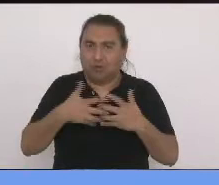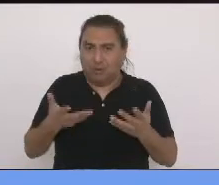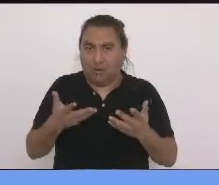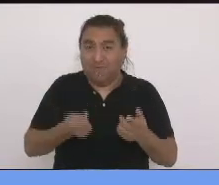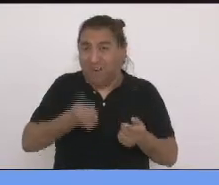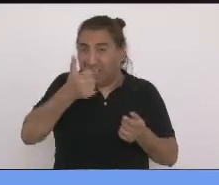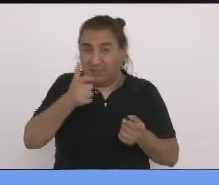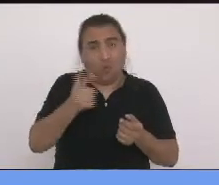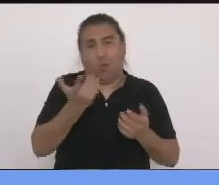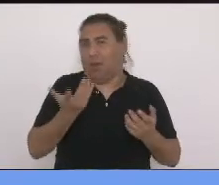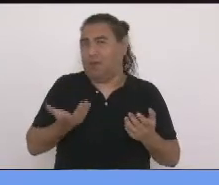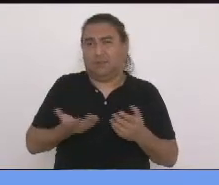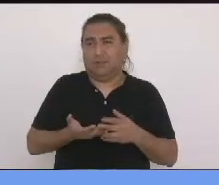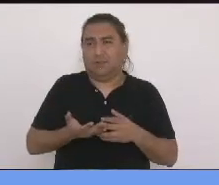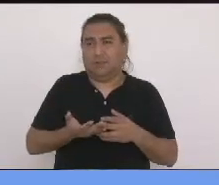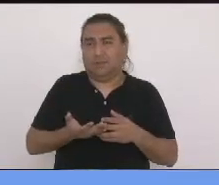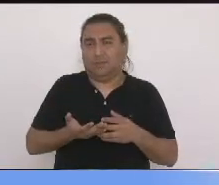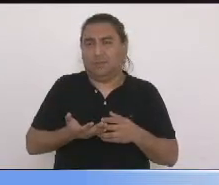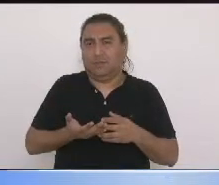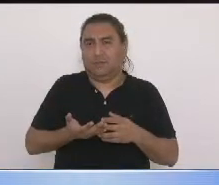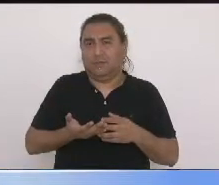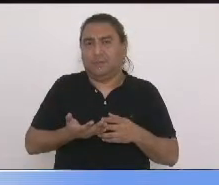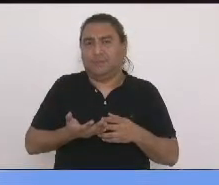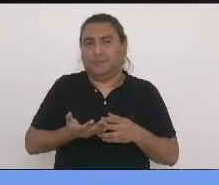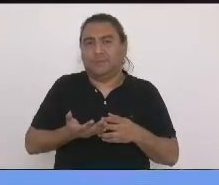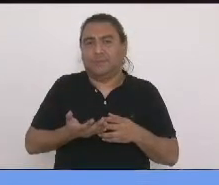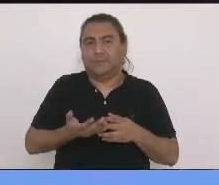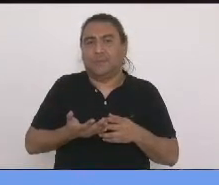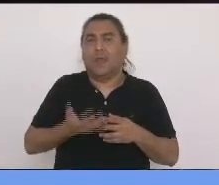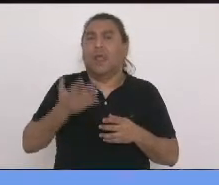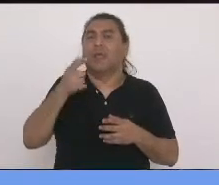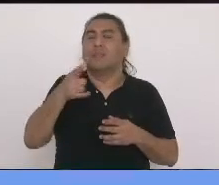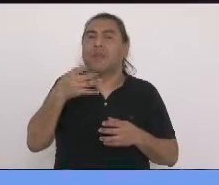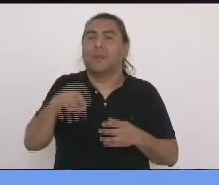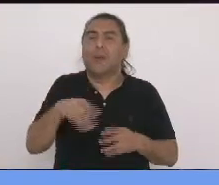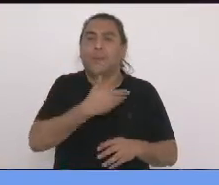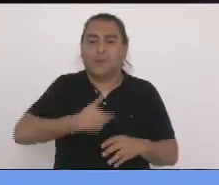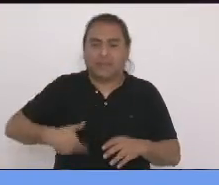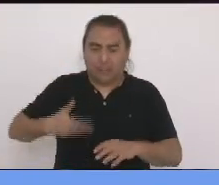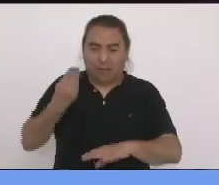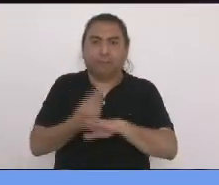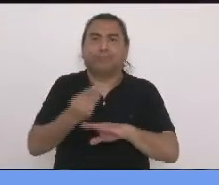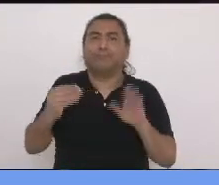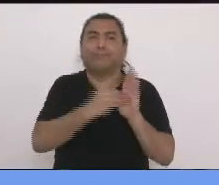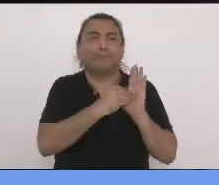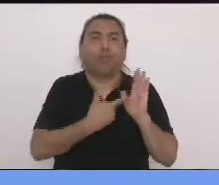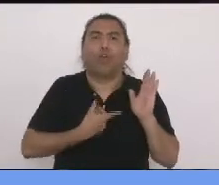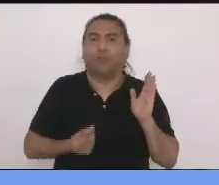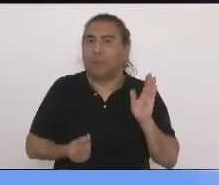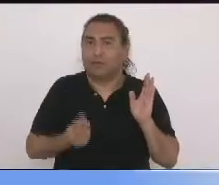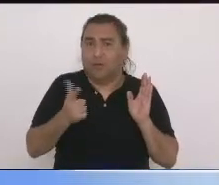y en ningún momento dice que tiene que ser que la tiene que presidir el presidente de la corte suprema de justicia